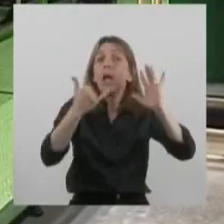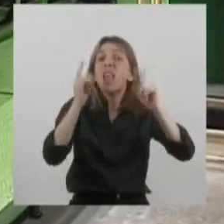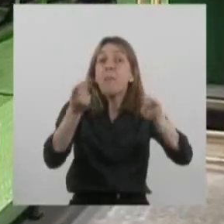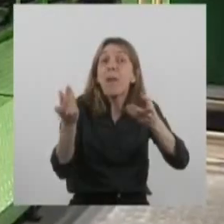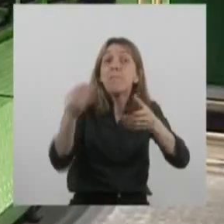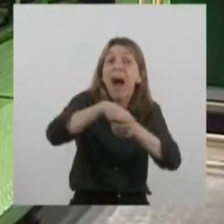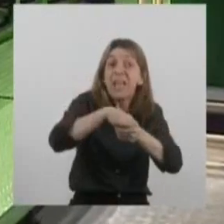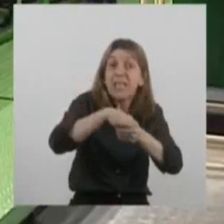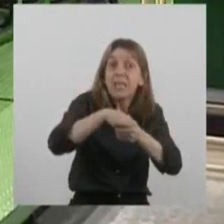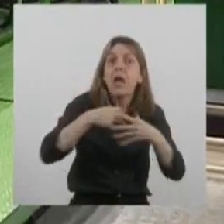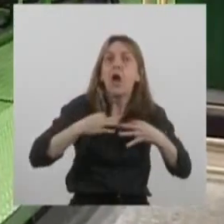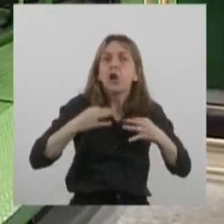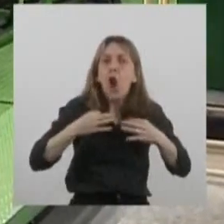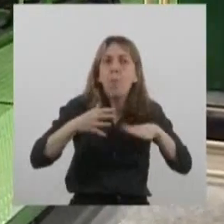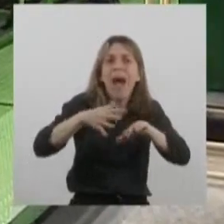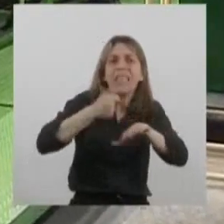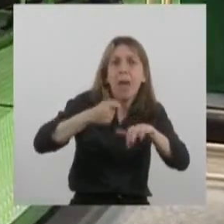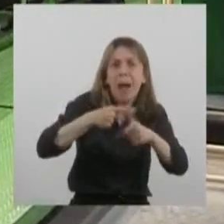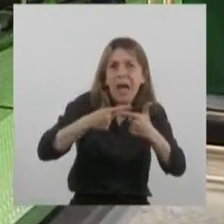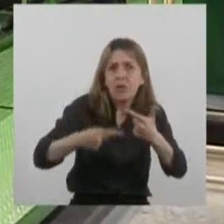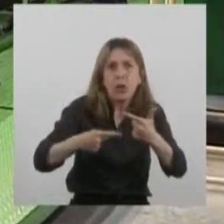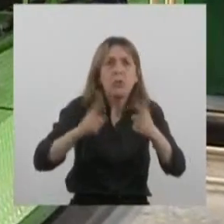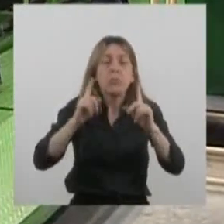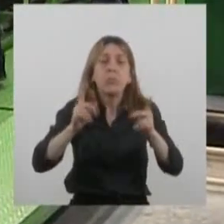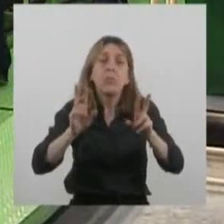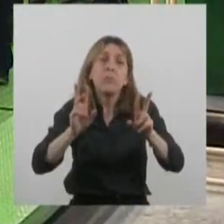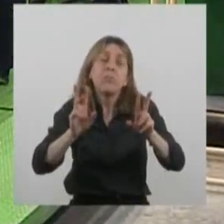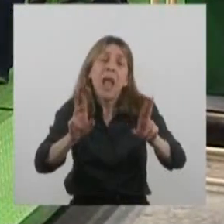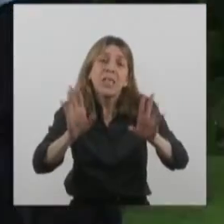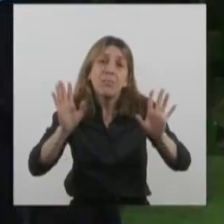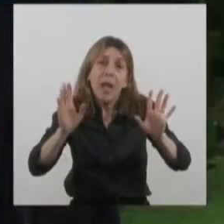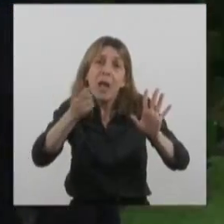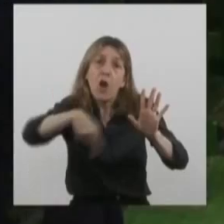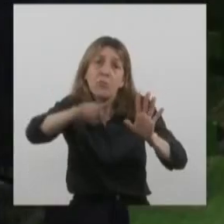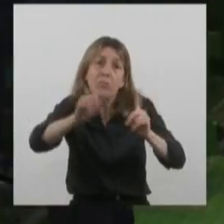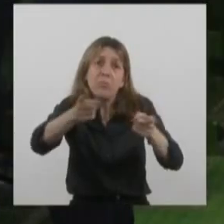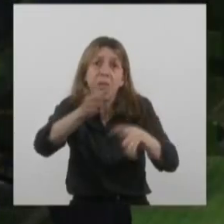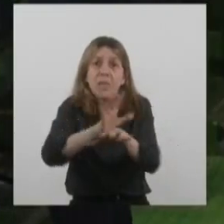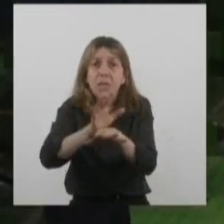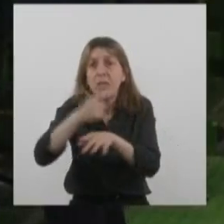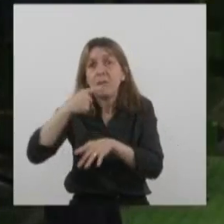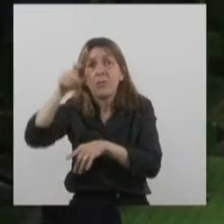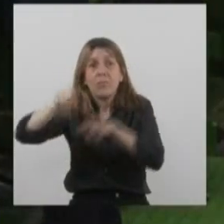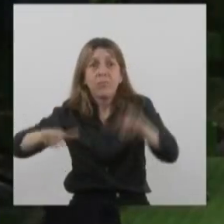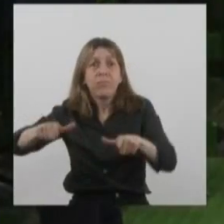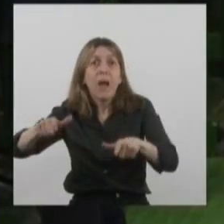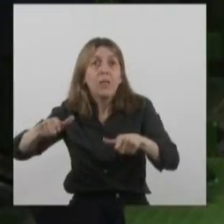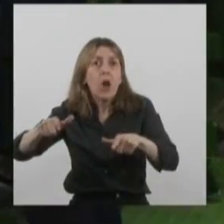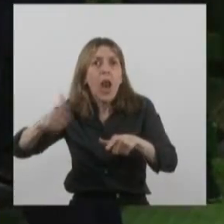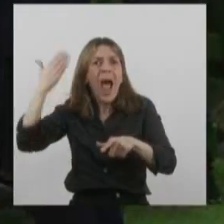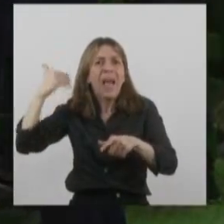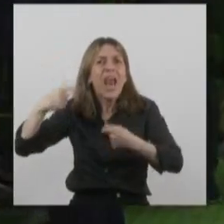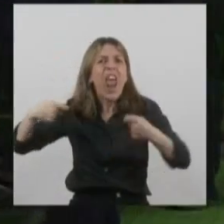indumentaria, ropa, calzado. Espero que los textiles, que han aumentado sus precios